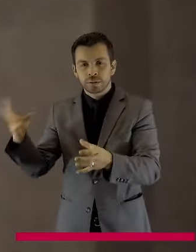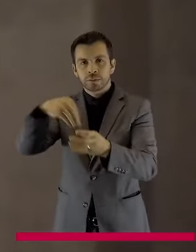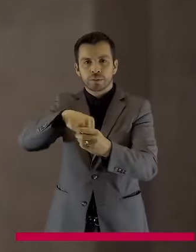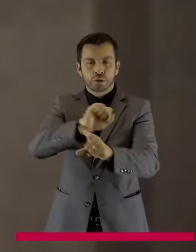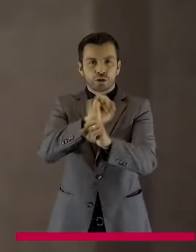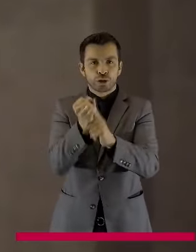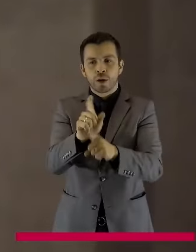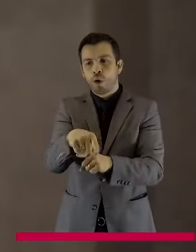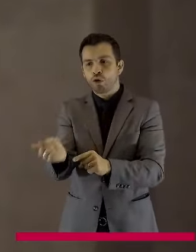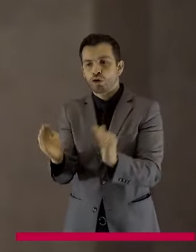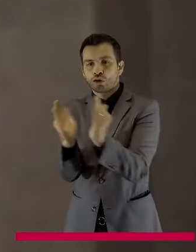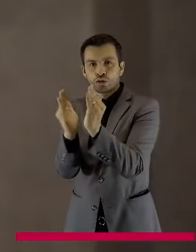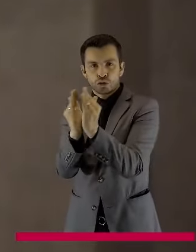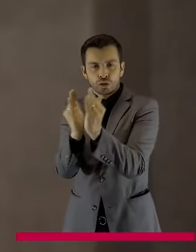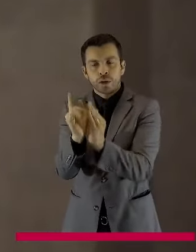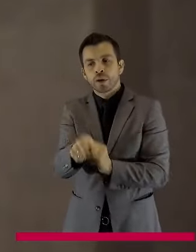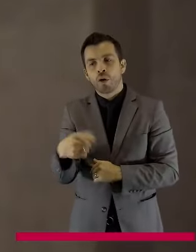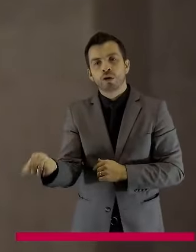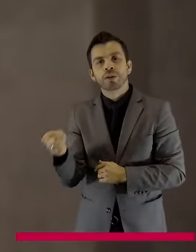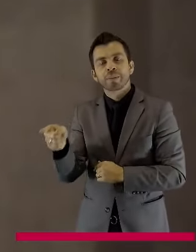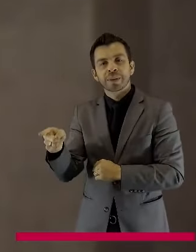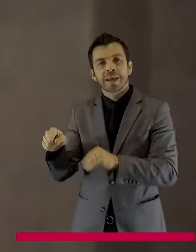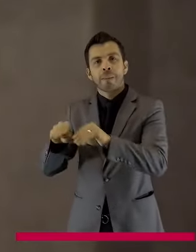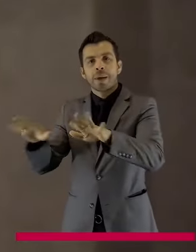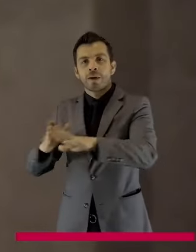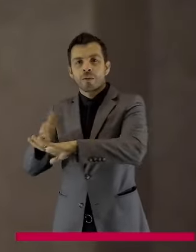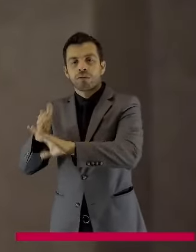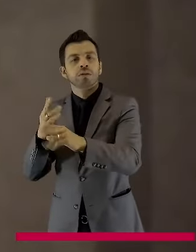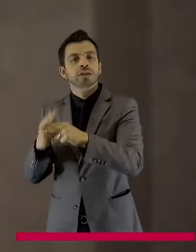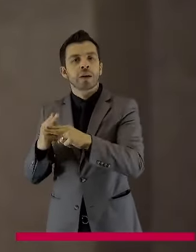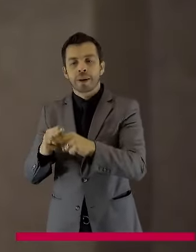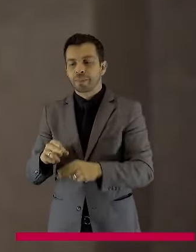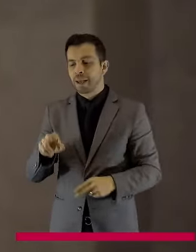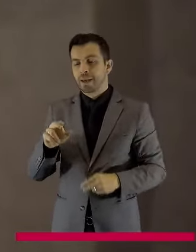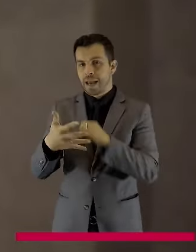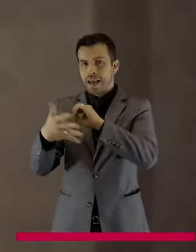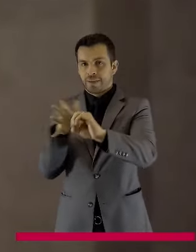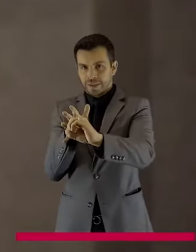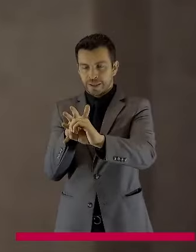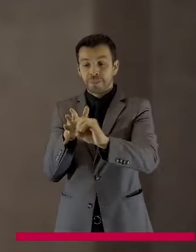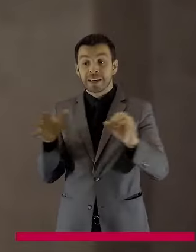Colombiano de Bienestar Familiar y el Medio Público RTBC.